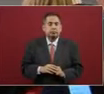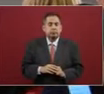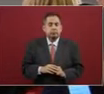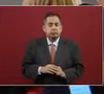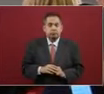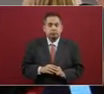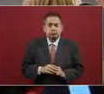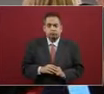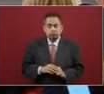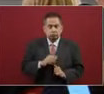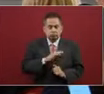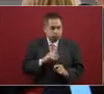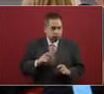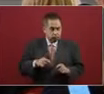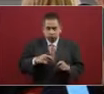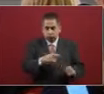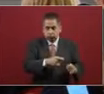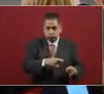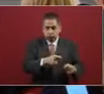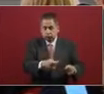que se puedan destinar